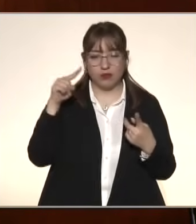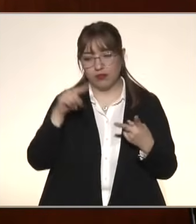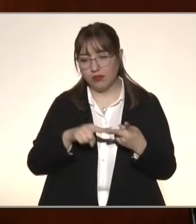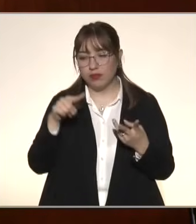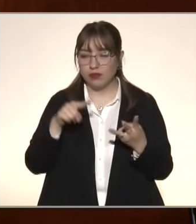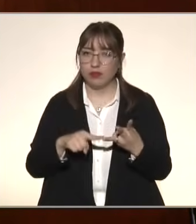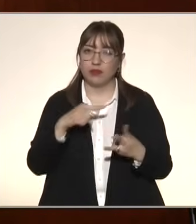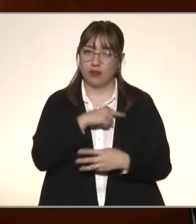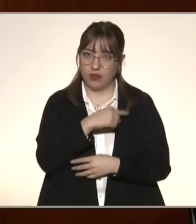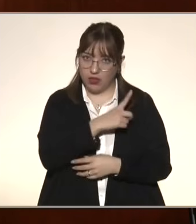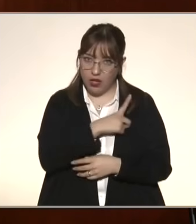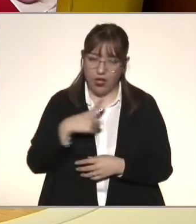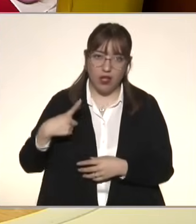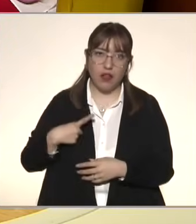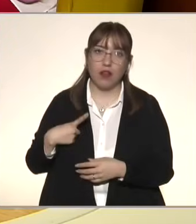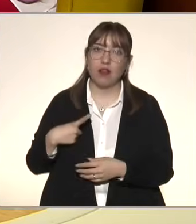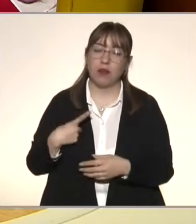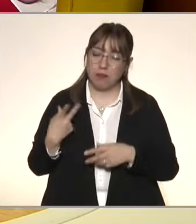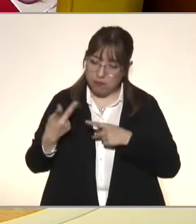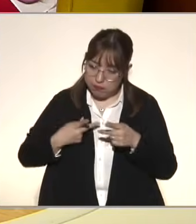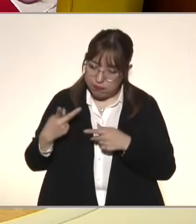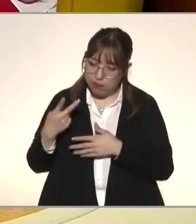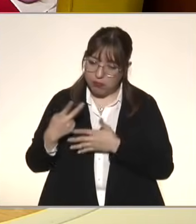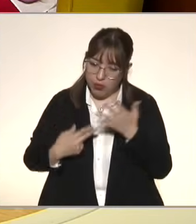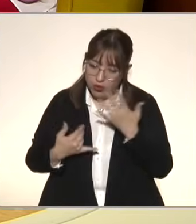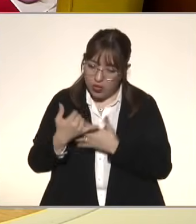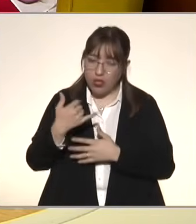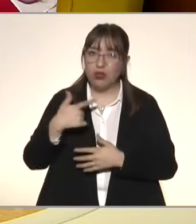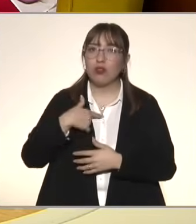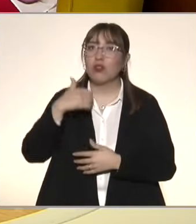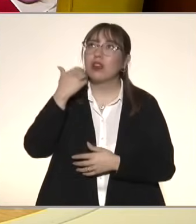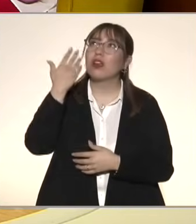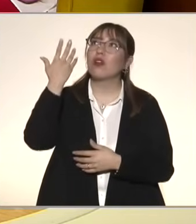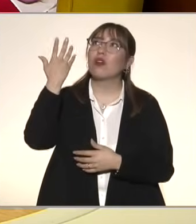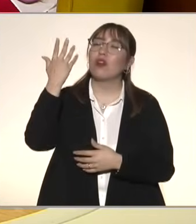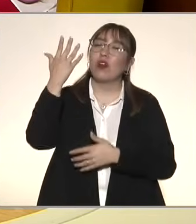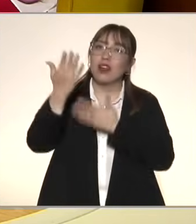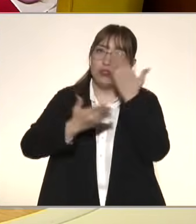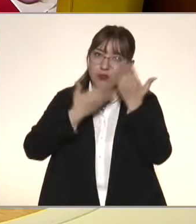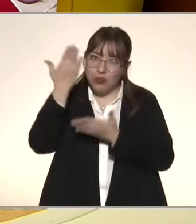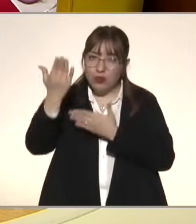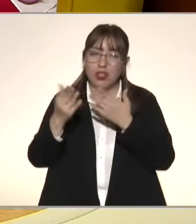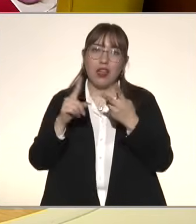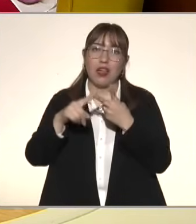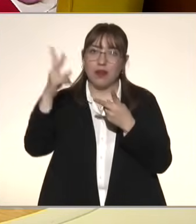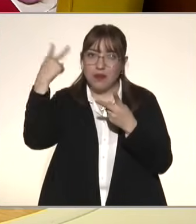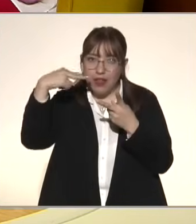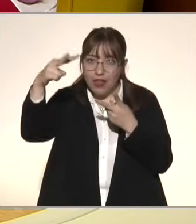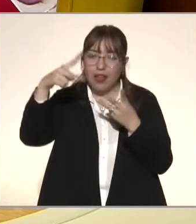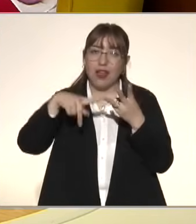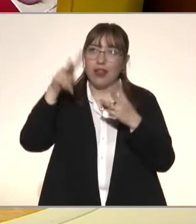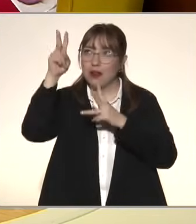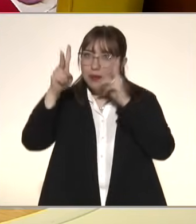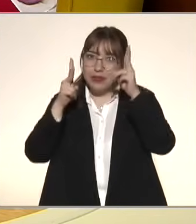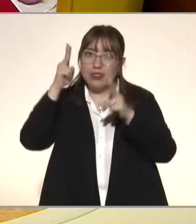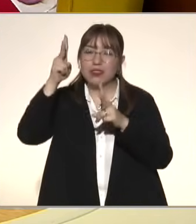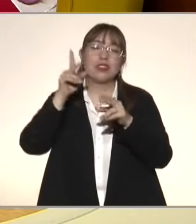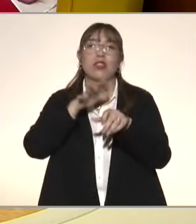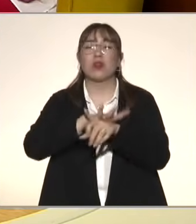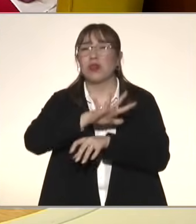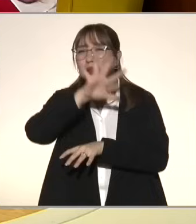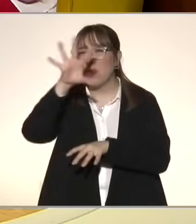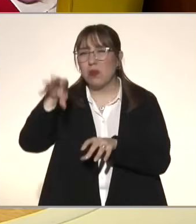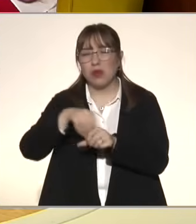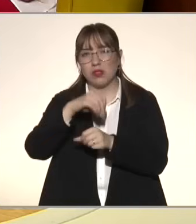voy a planear, voy a ir de turista o voy a ir a estudiar, ¿sí? Okay. O a visitar a alguien. Todo claro, eso se tiene que